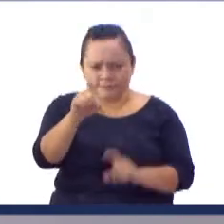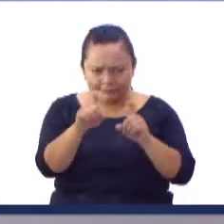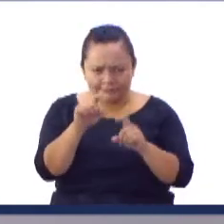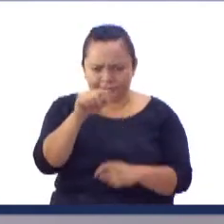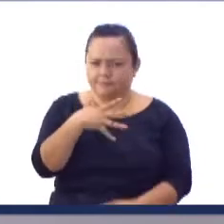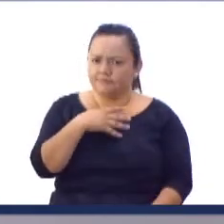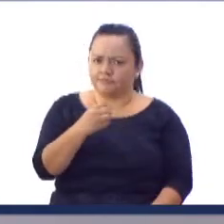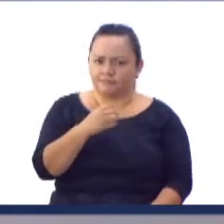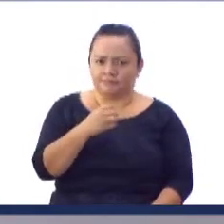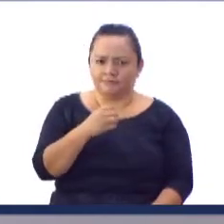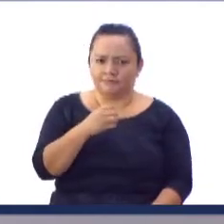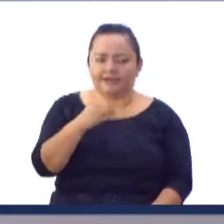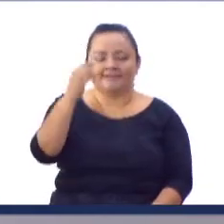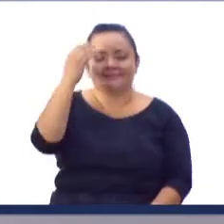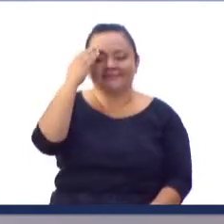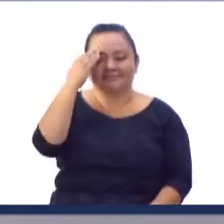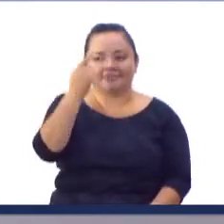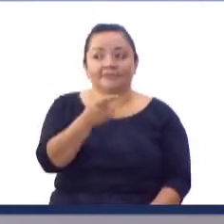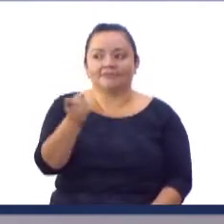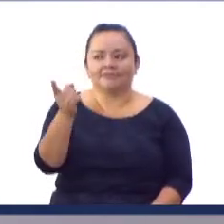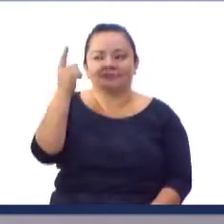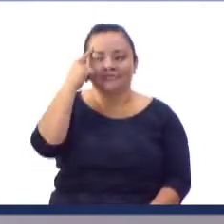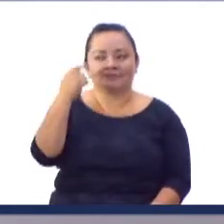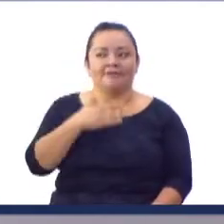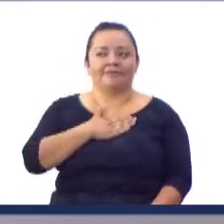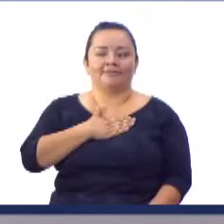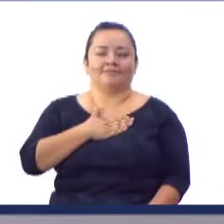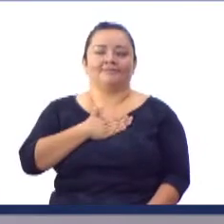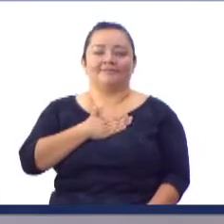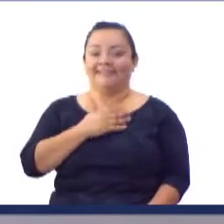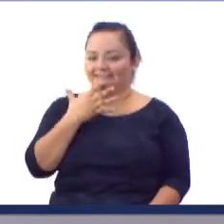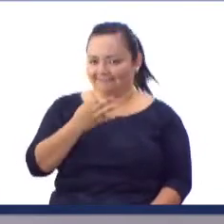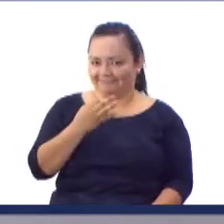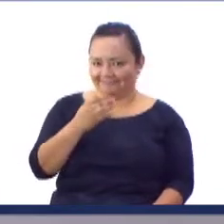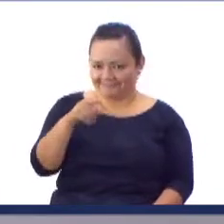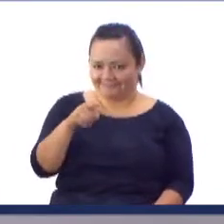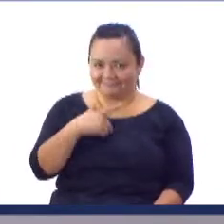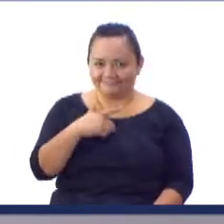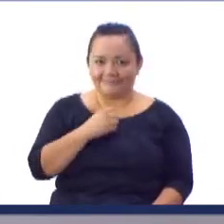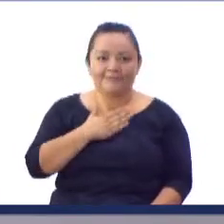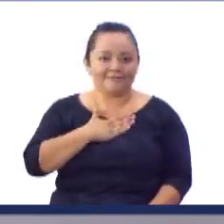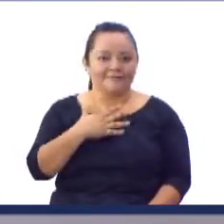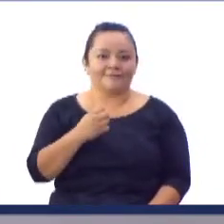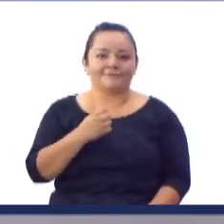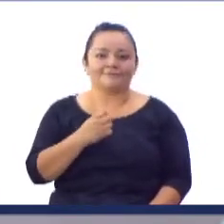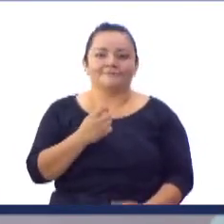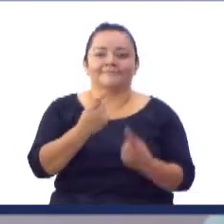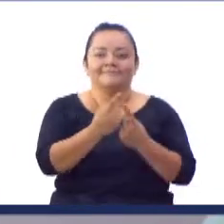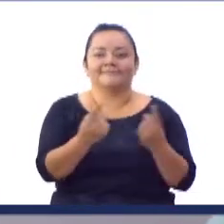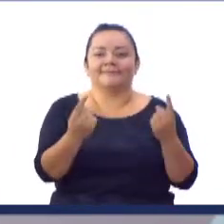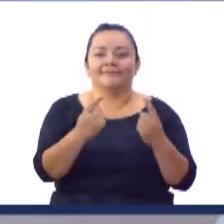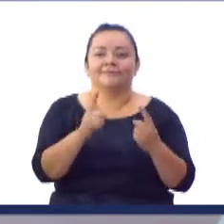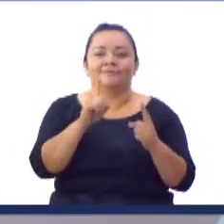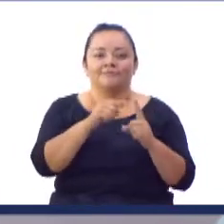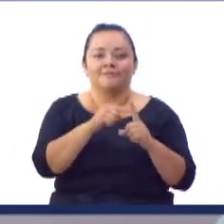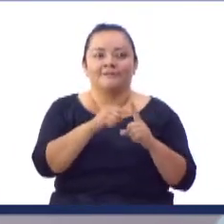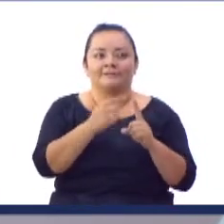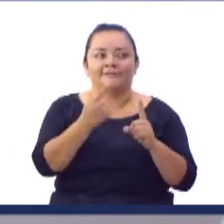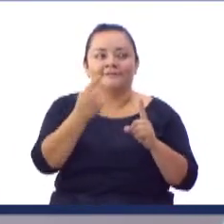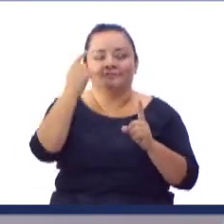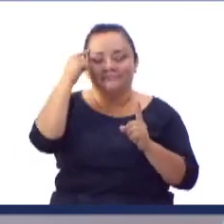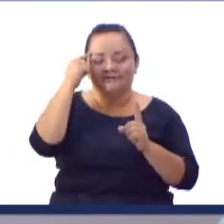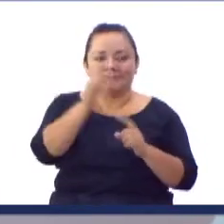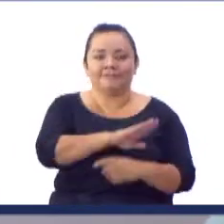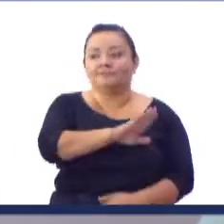saber que alguien está pensando en usted de verdad le gusta a mí me llega cuando hay una persona que viaja